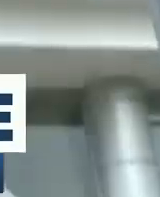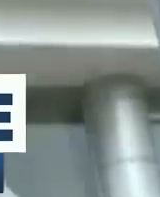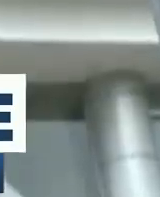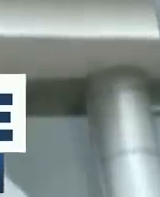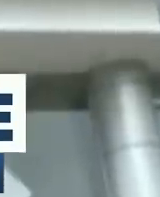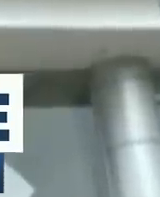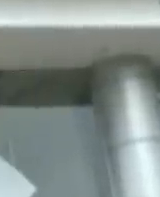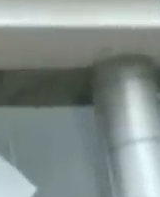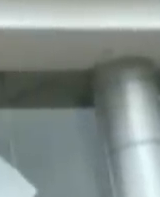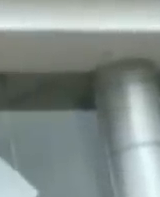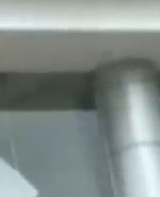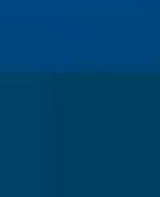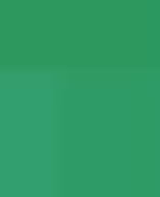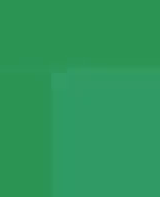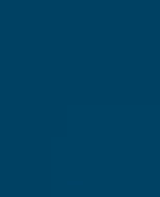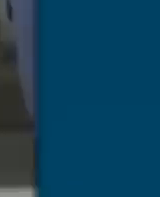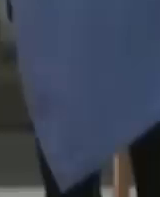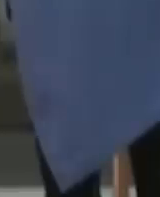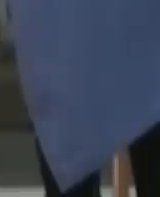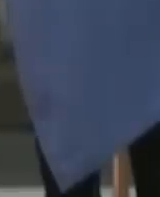de Participación Ciudadana.